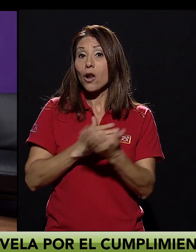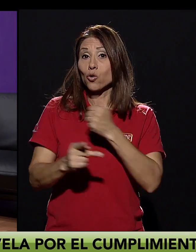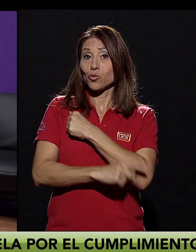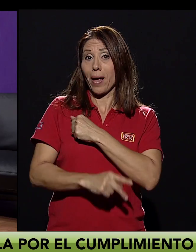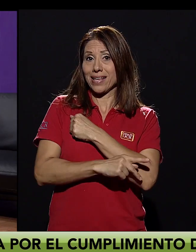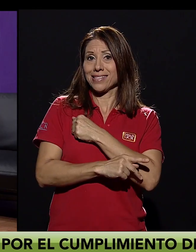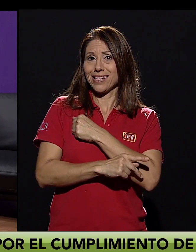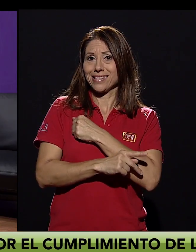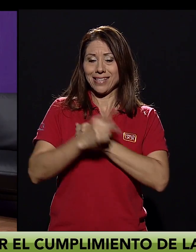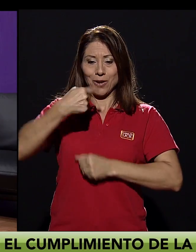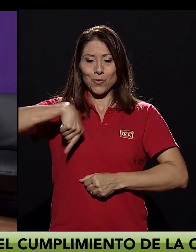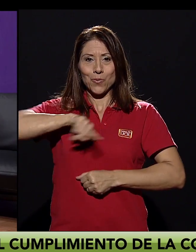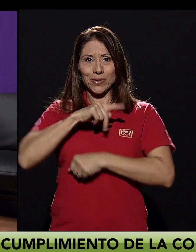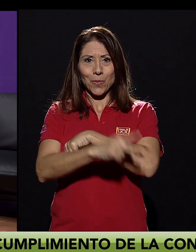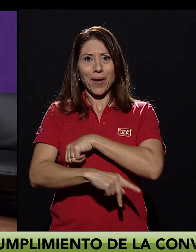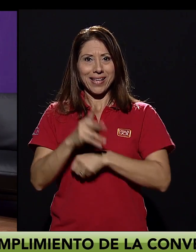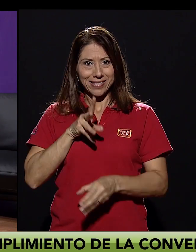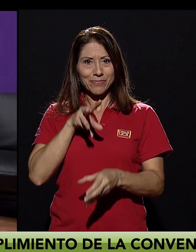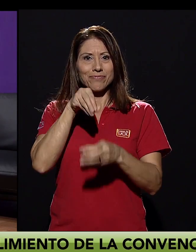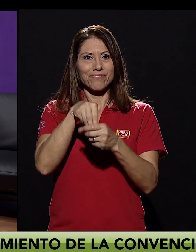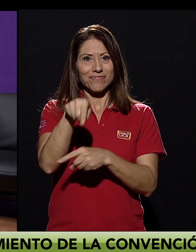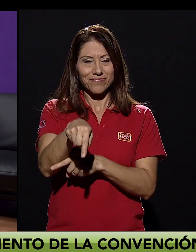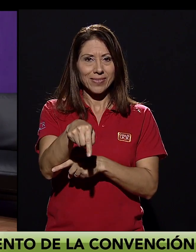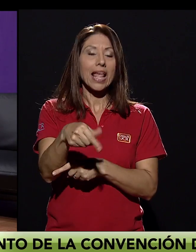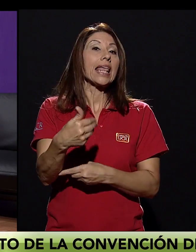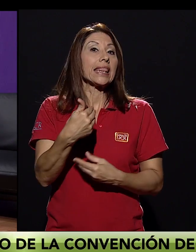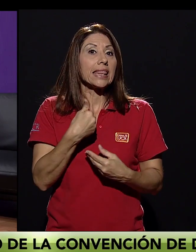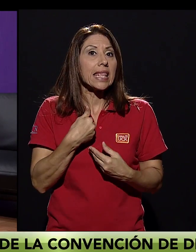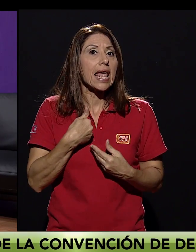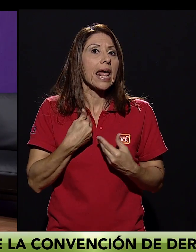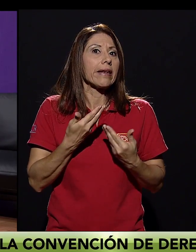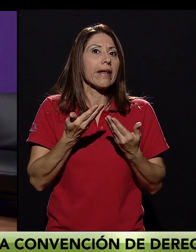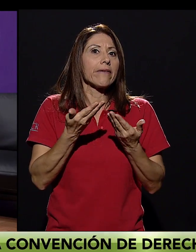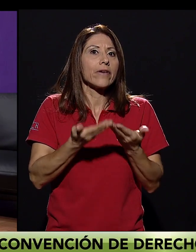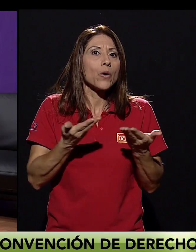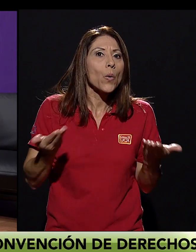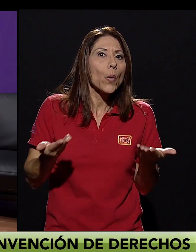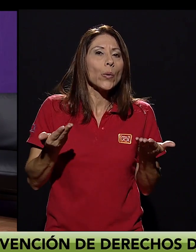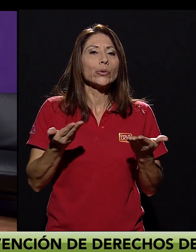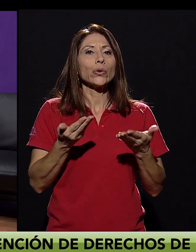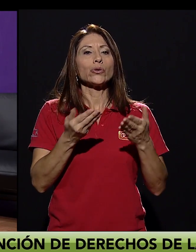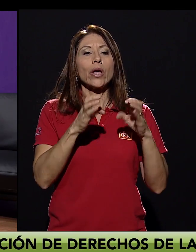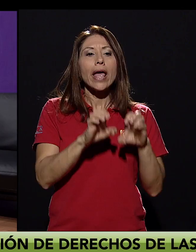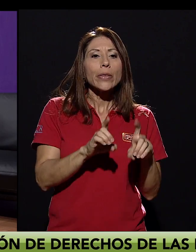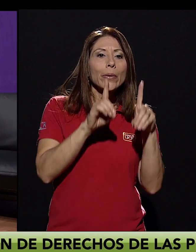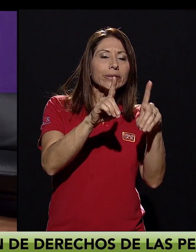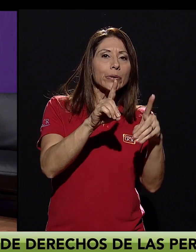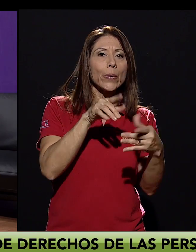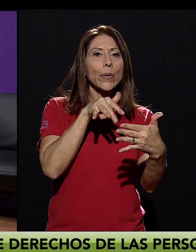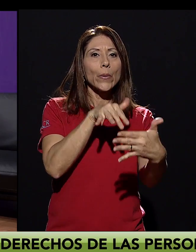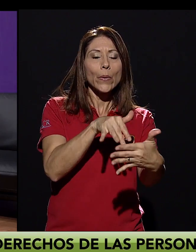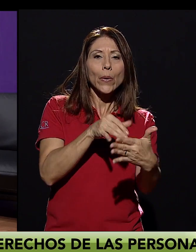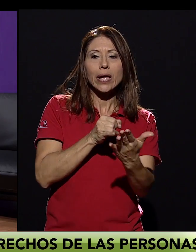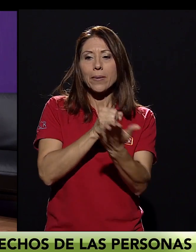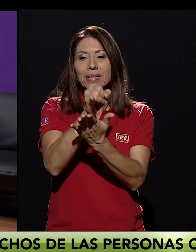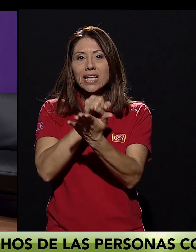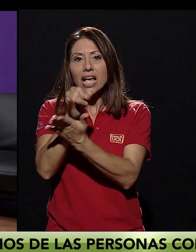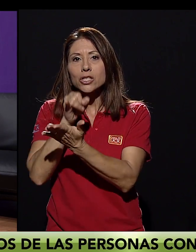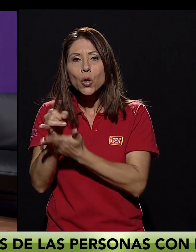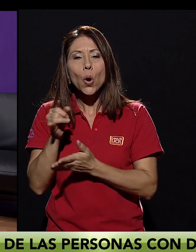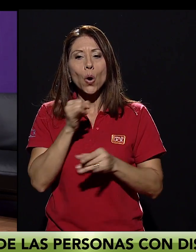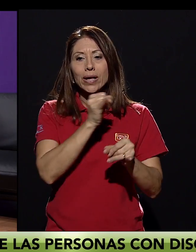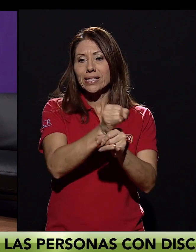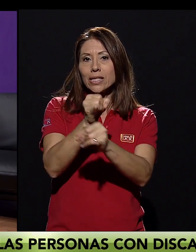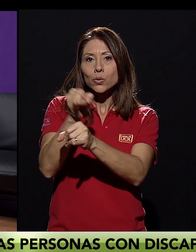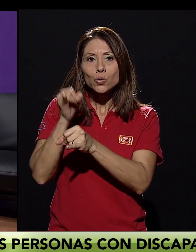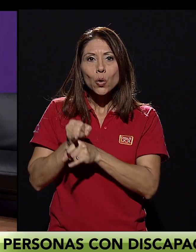y creo que el nuestro es uno de esos, que cuentan con recursos de alguna forma, desde la academia, desde la investigación, desde la institucionalidad,